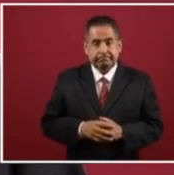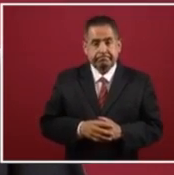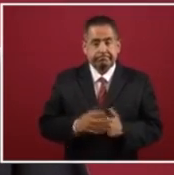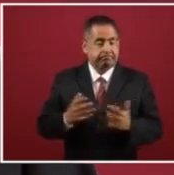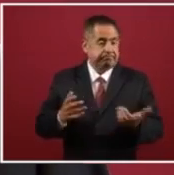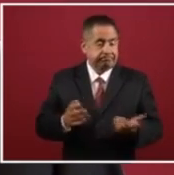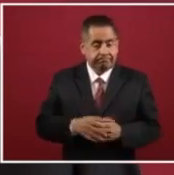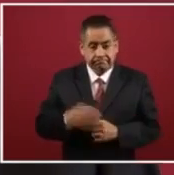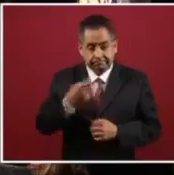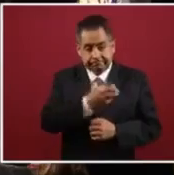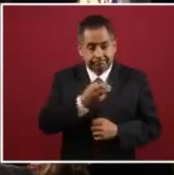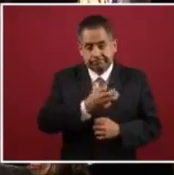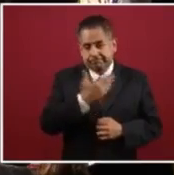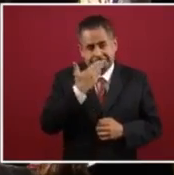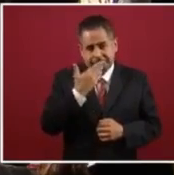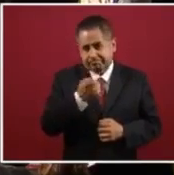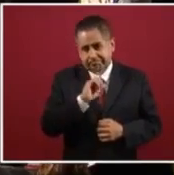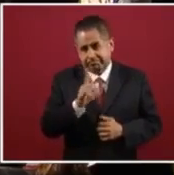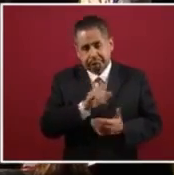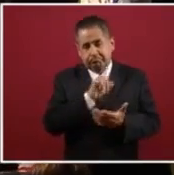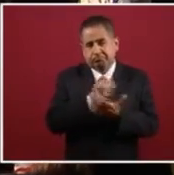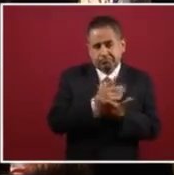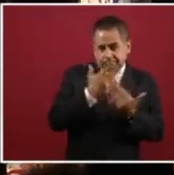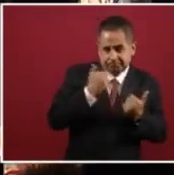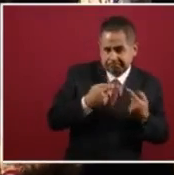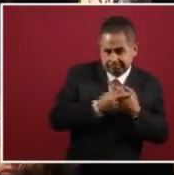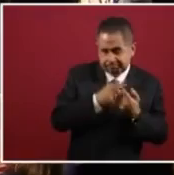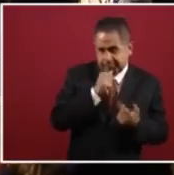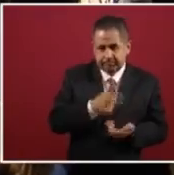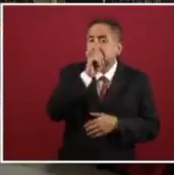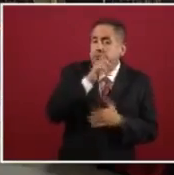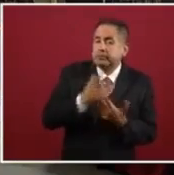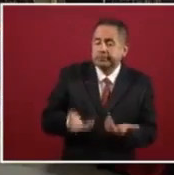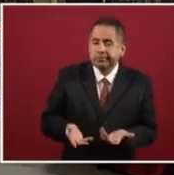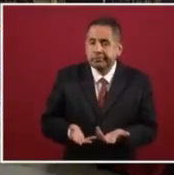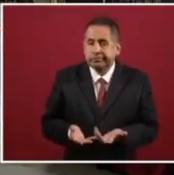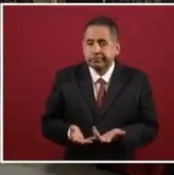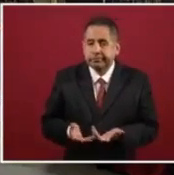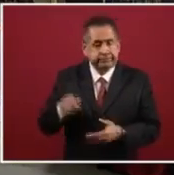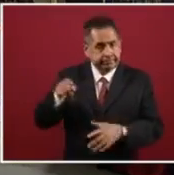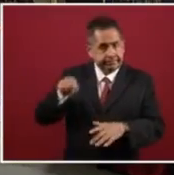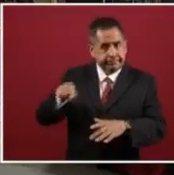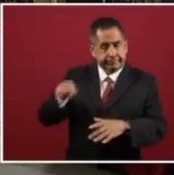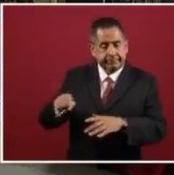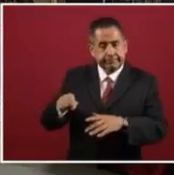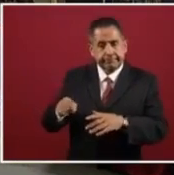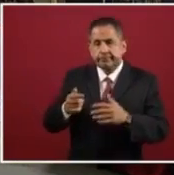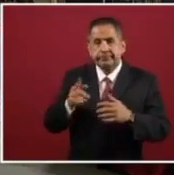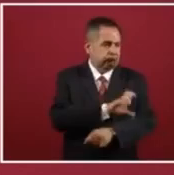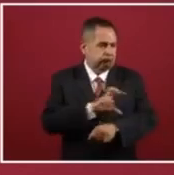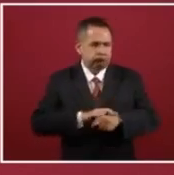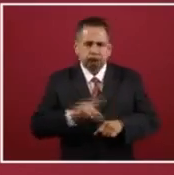si no ilegal, si ilegítima, si coordina, asesora,